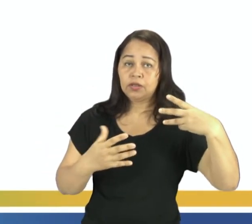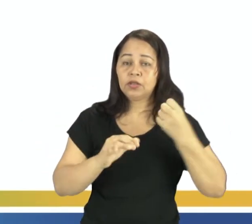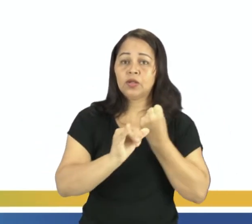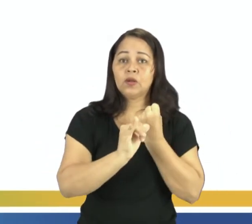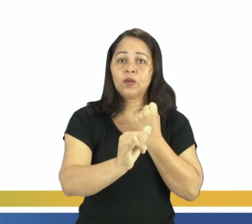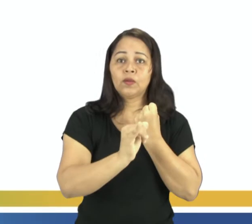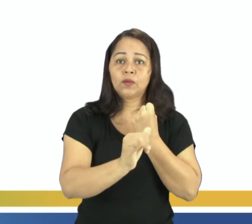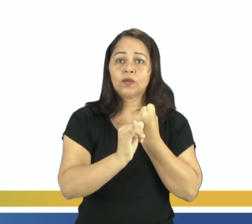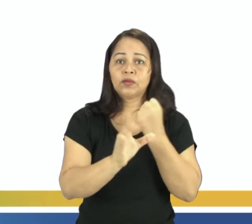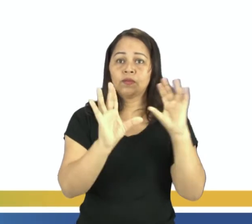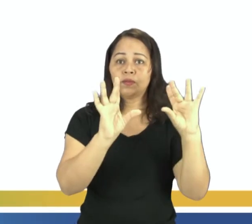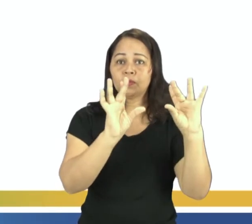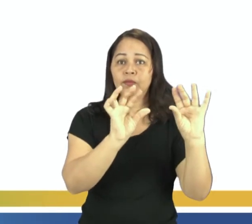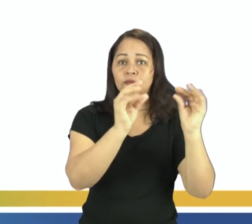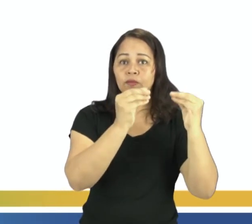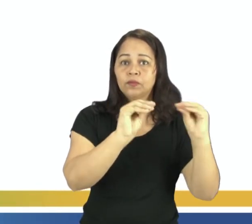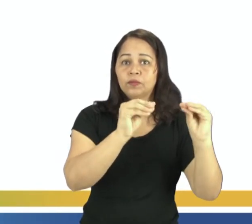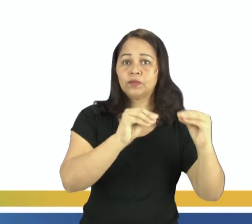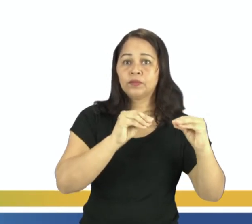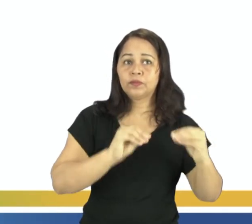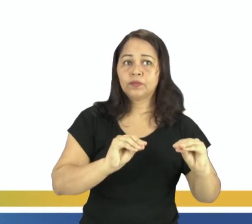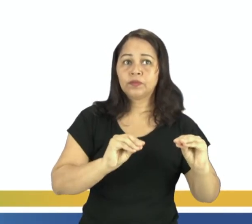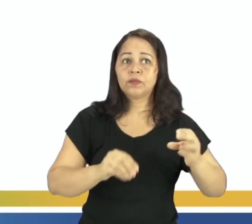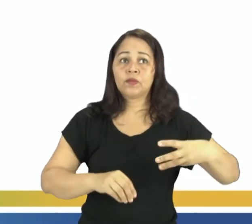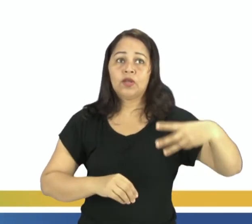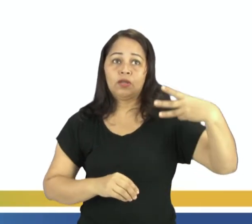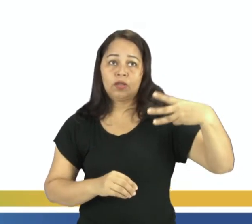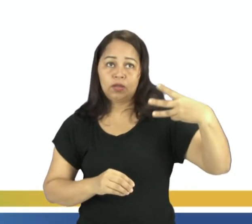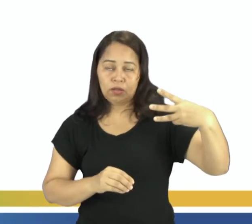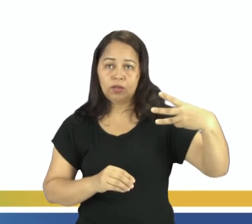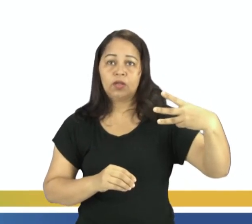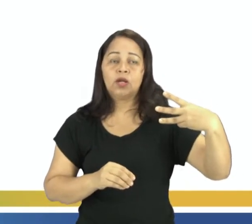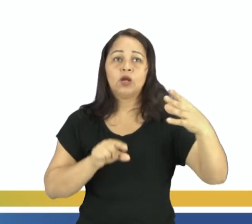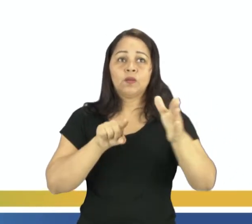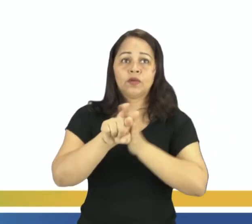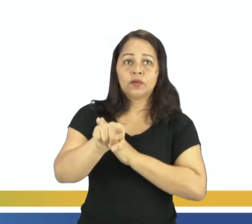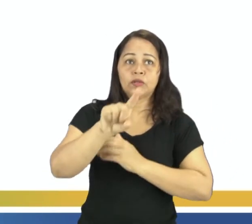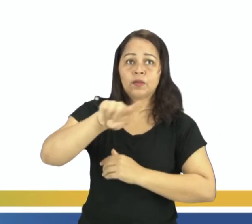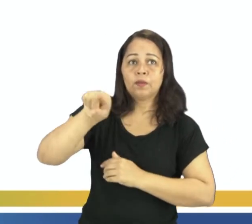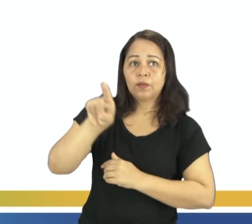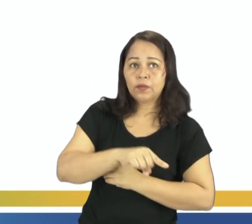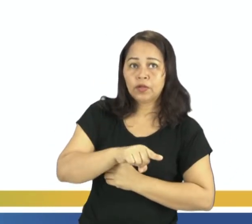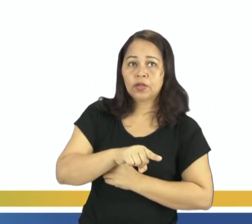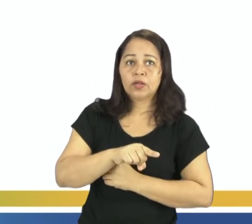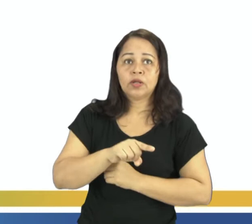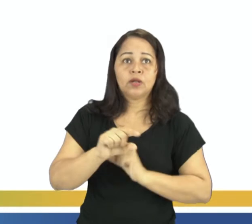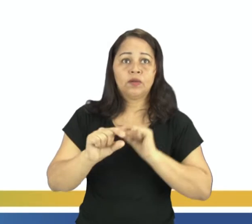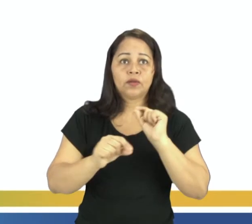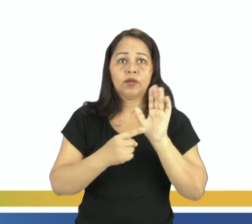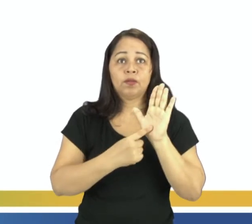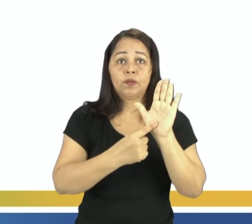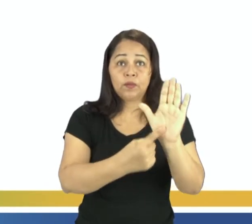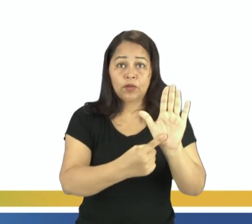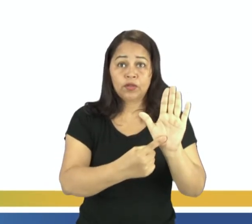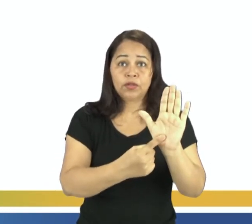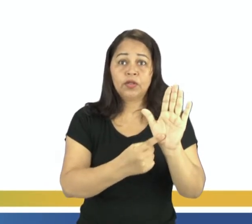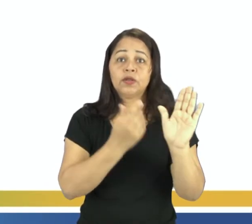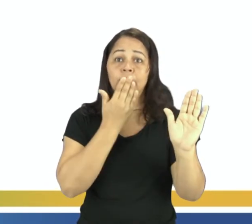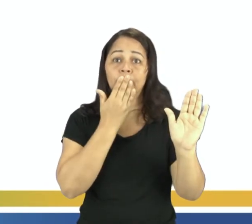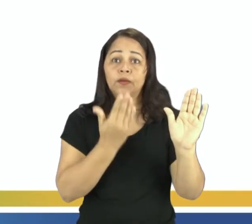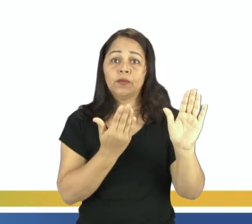crónica. Y tercera pregunta. Marca la alternativa que solo demuestra tipos de